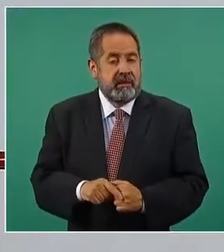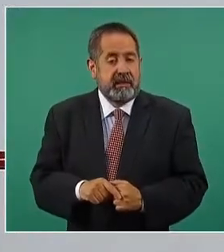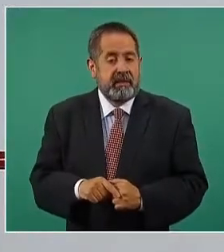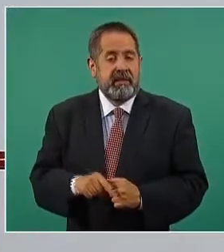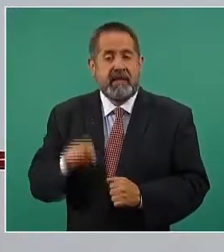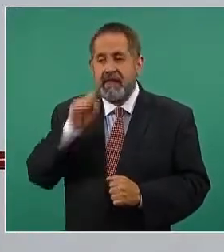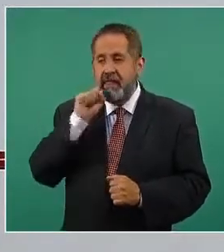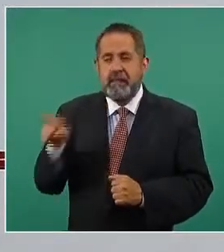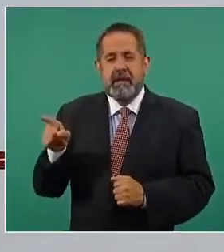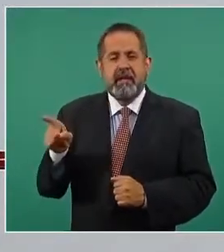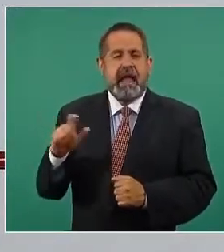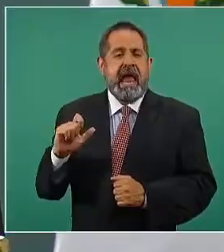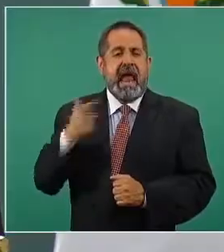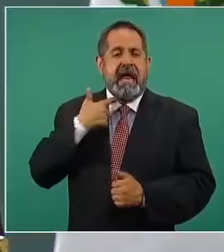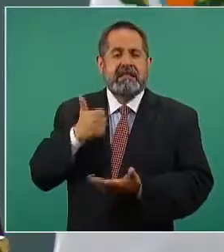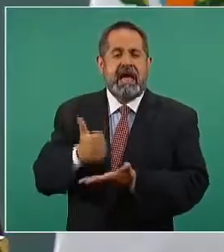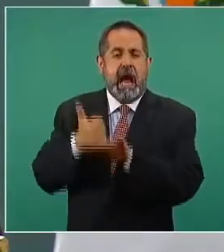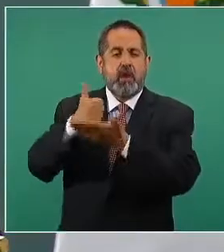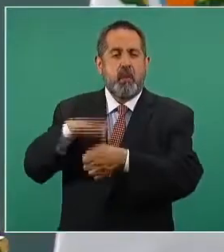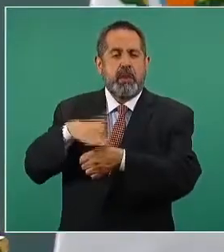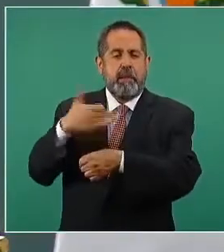el antiguo ayuntamiento